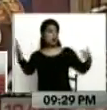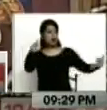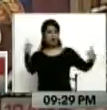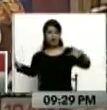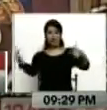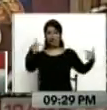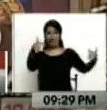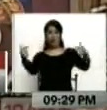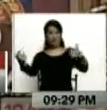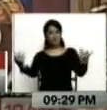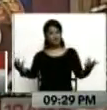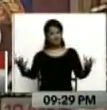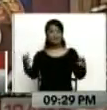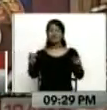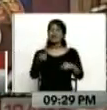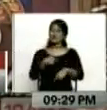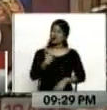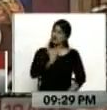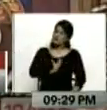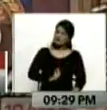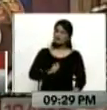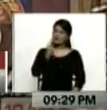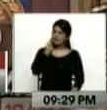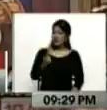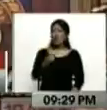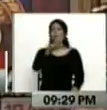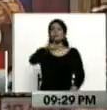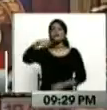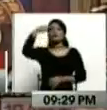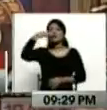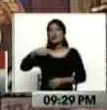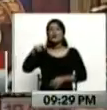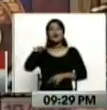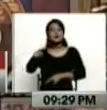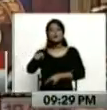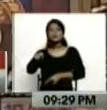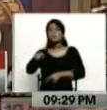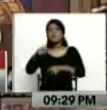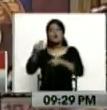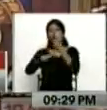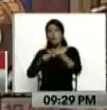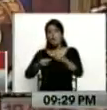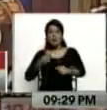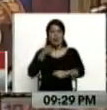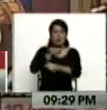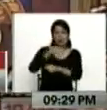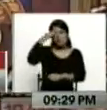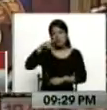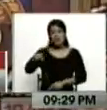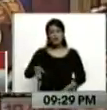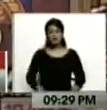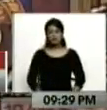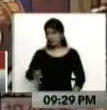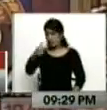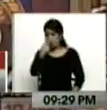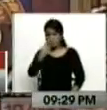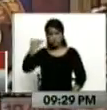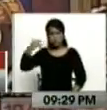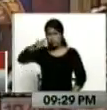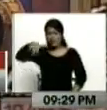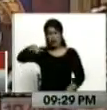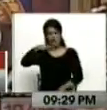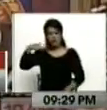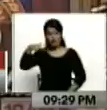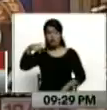cual y qué tristeza las fuerzas militares De dónde vienen los Soldados del pueblo pero